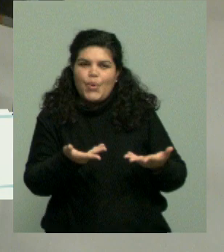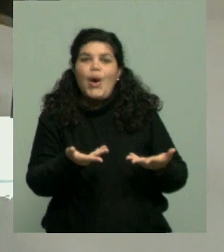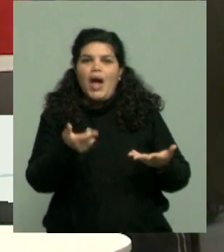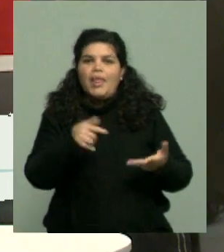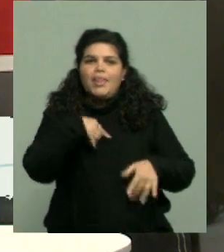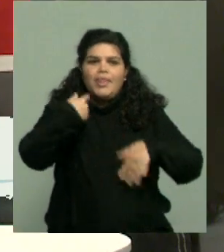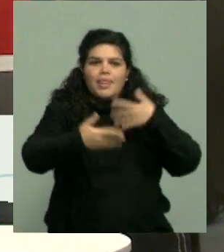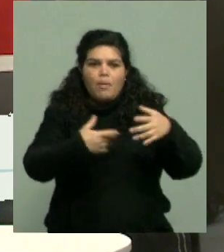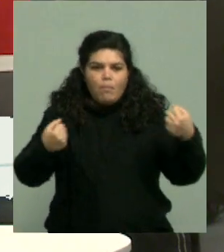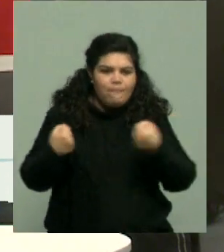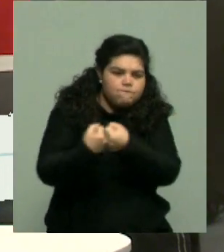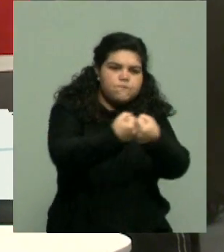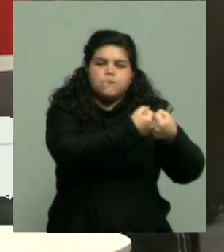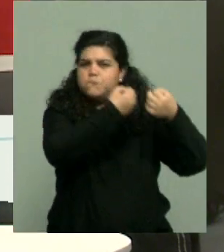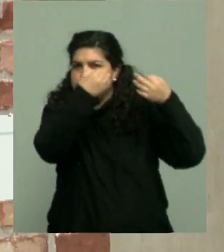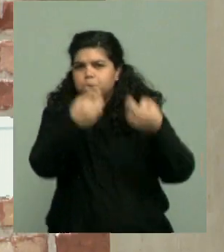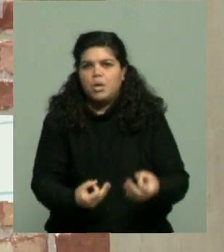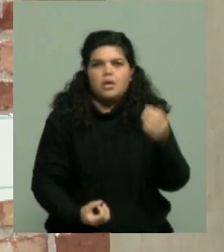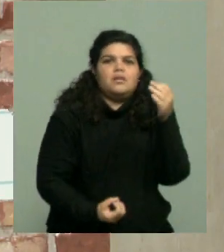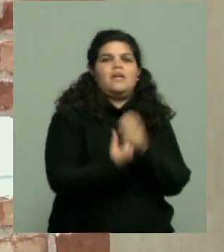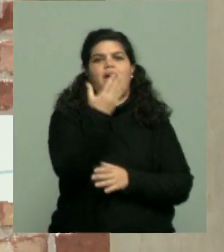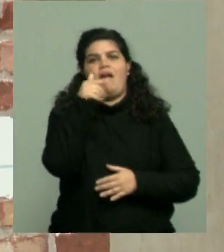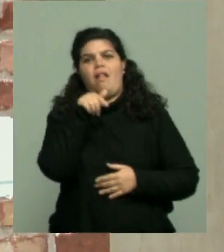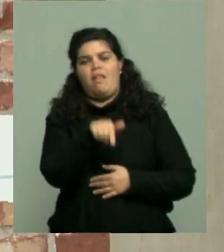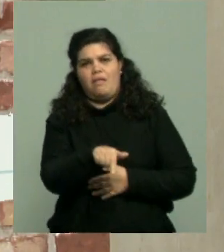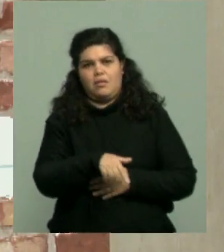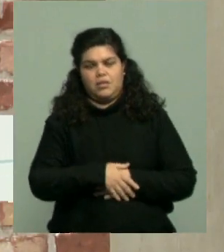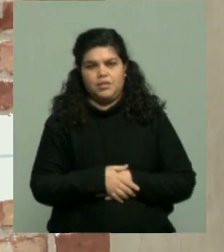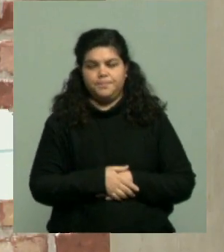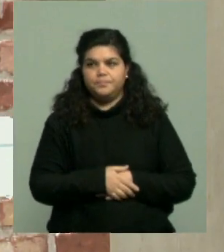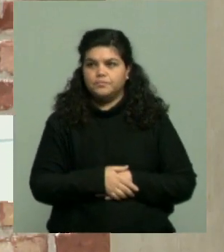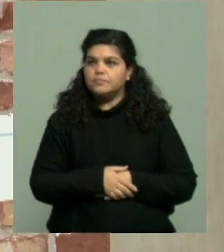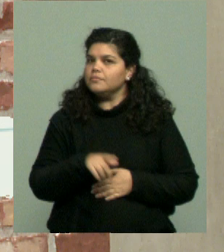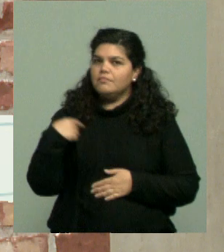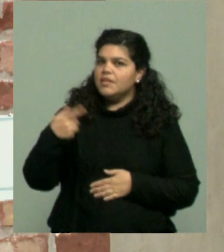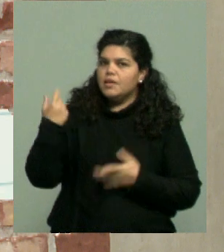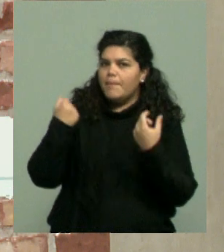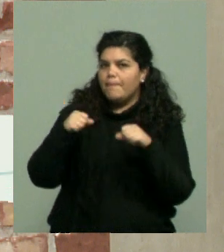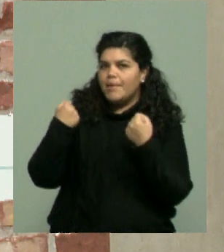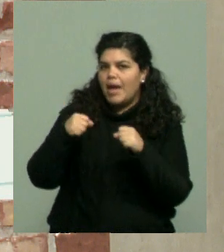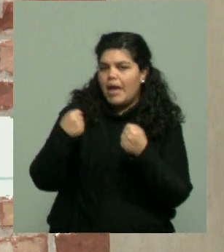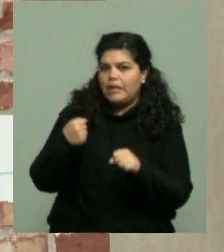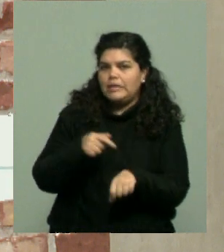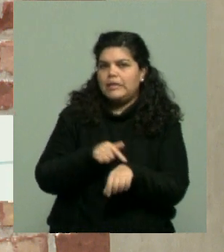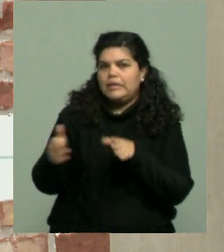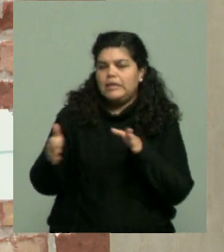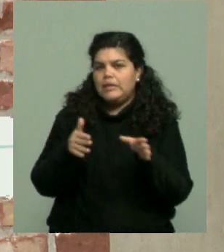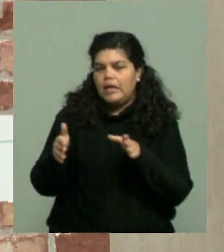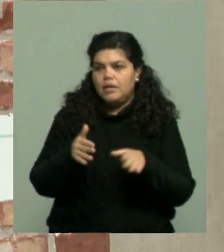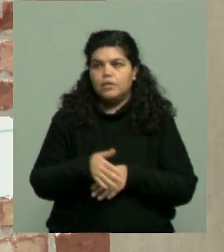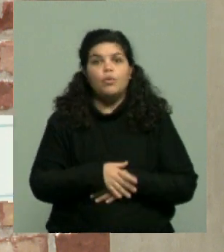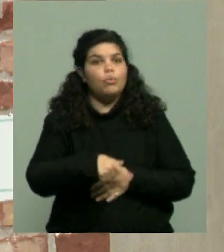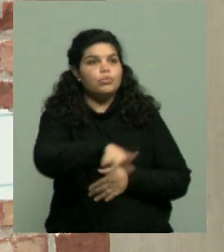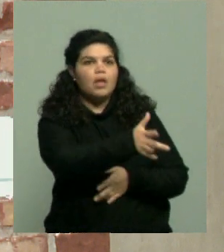de alto vuelo, digamos. Claro. Son más que canciones. Yo siempre pregunto por el tema de los ensayos. Me imagino en esto, que encima además ustedes hablan de